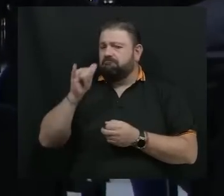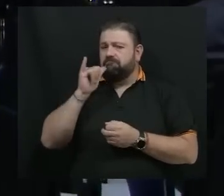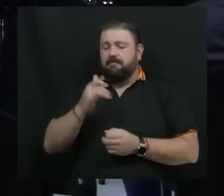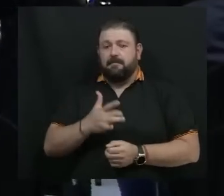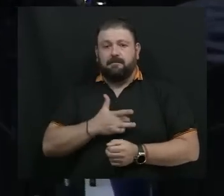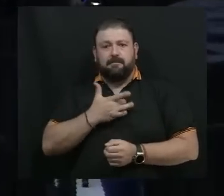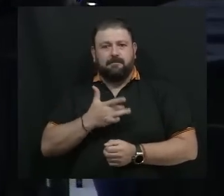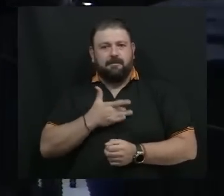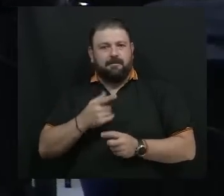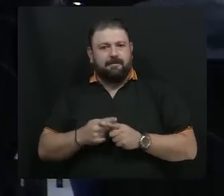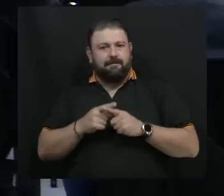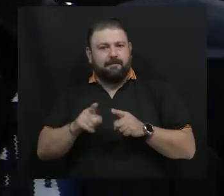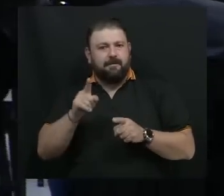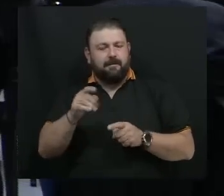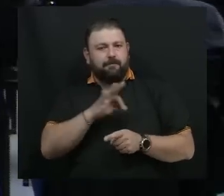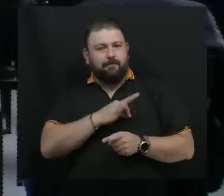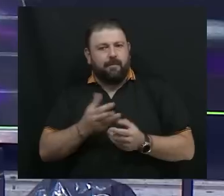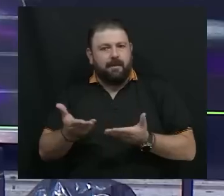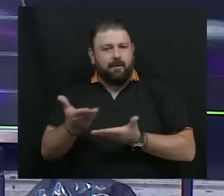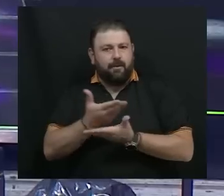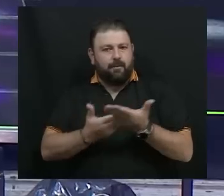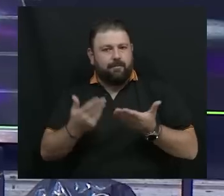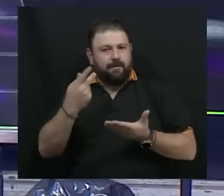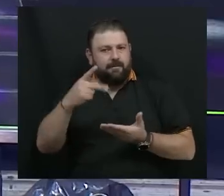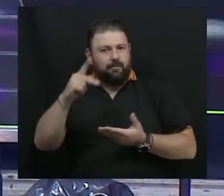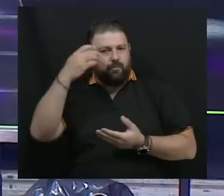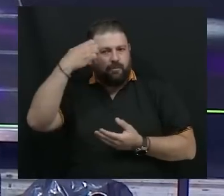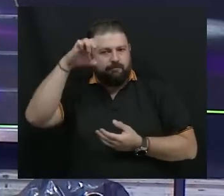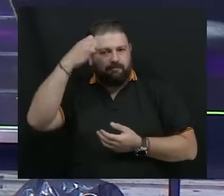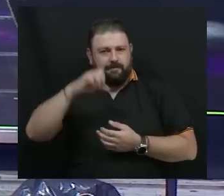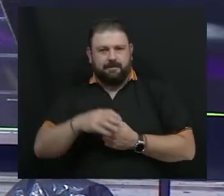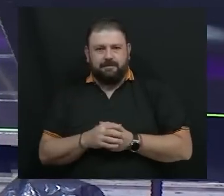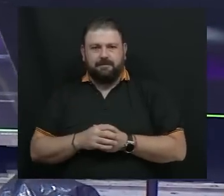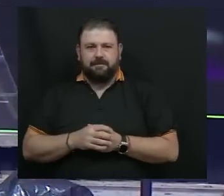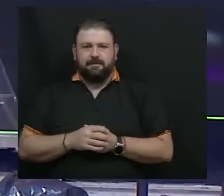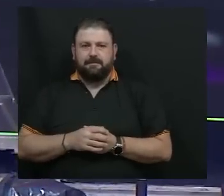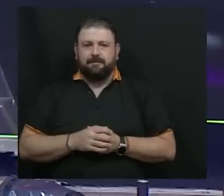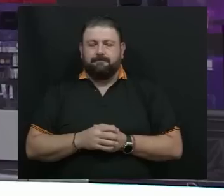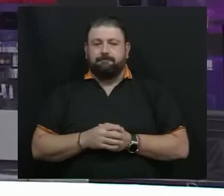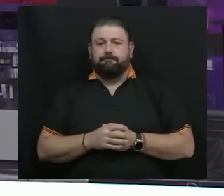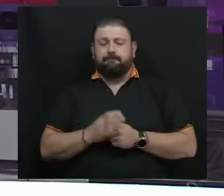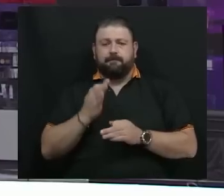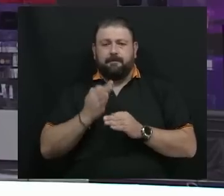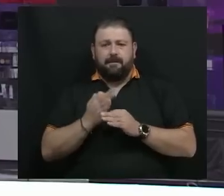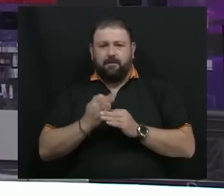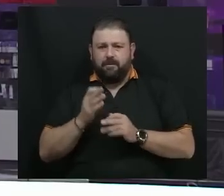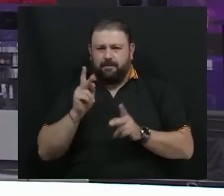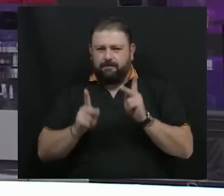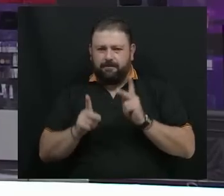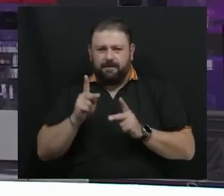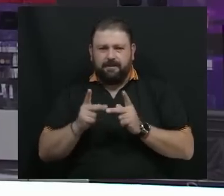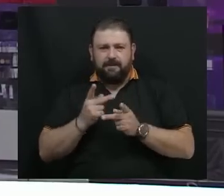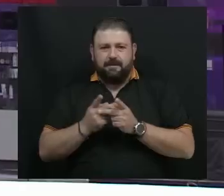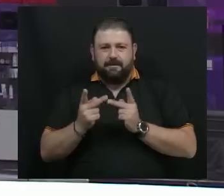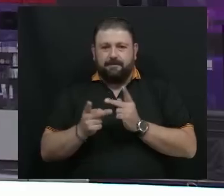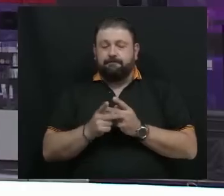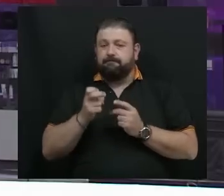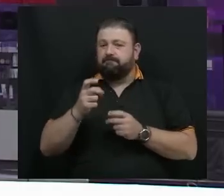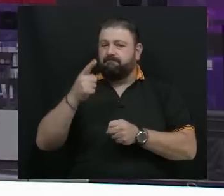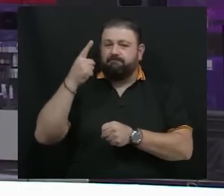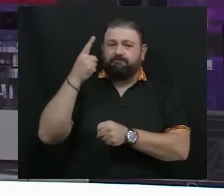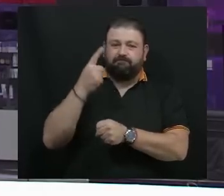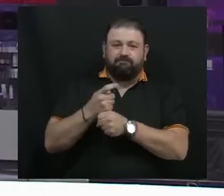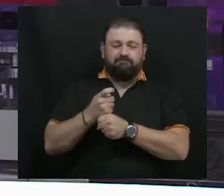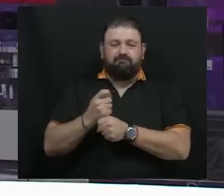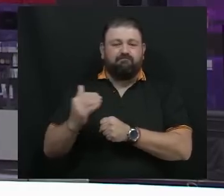sentirlo y contar lo que te pasa. ¿Seguimos, por favor? Vamos a hablar rápidamente de algunos de los productos. ¿Cuál es nuestro papá del producto?